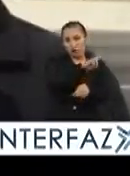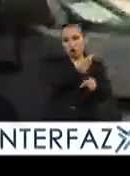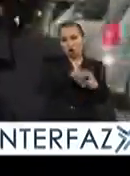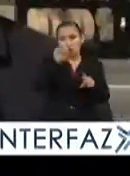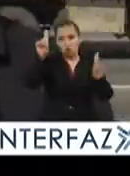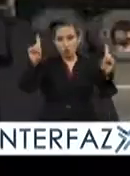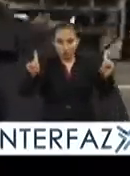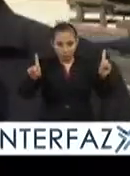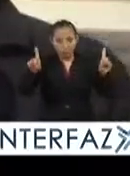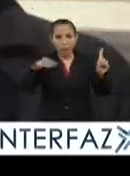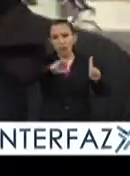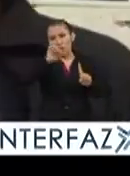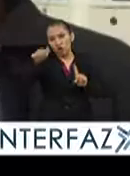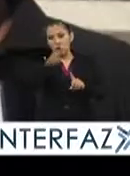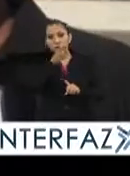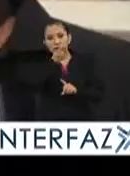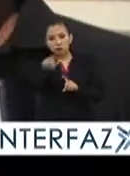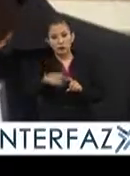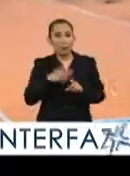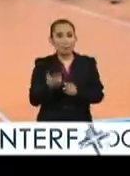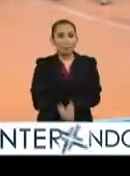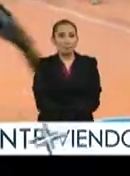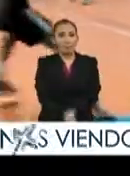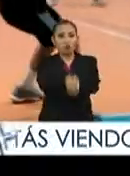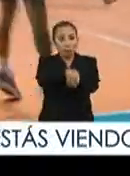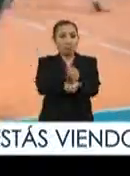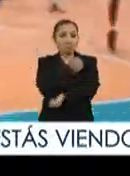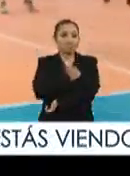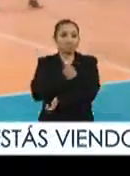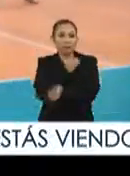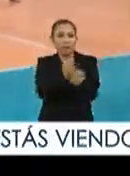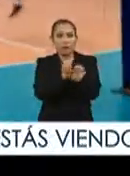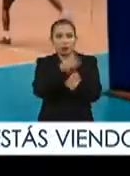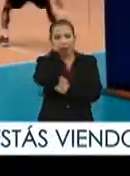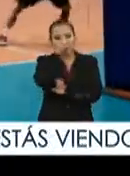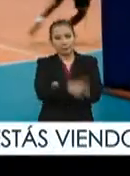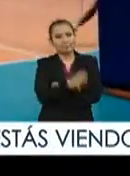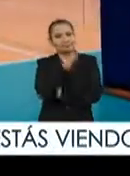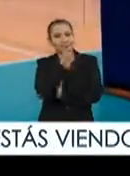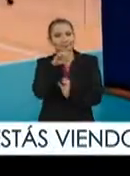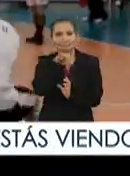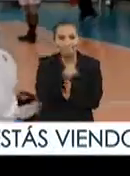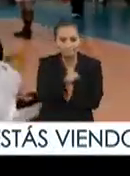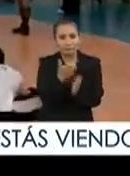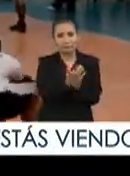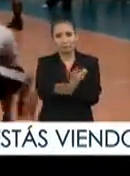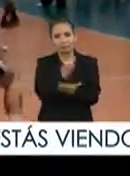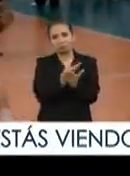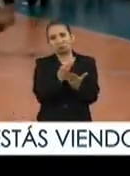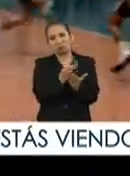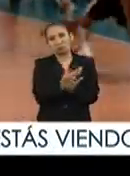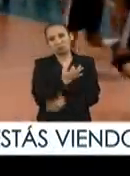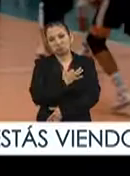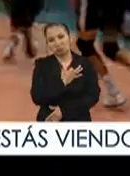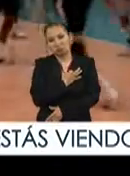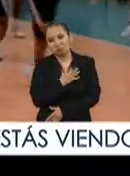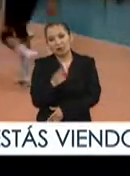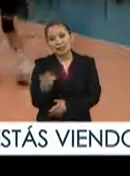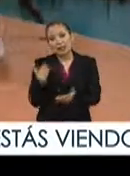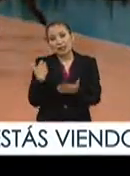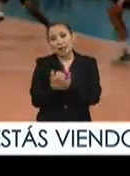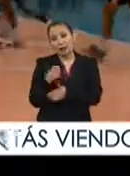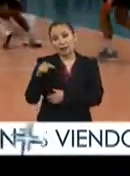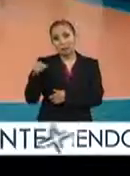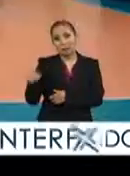fue de 1-1. En otros resultados, el voleibol, lamentablemente el equipo mexicano no se pudo quedar con la medalla de bronce y fue la